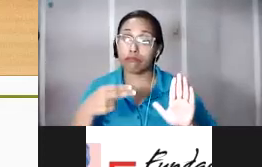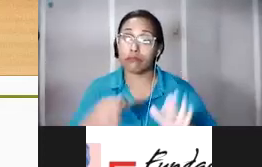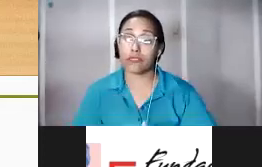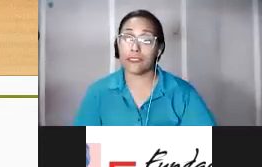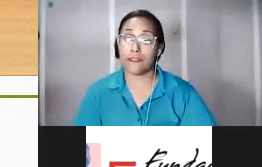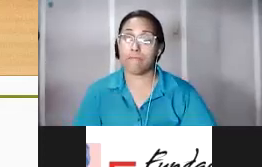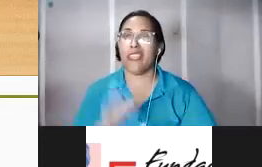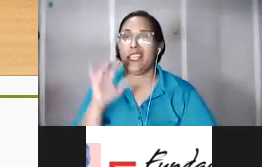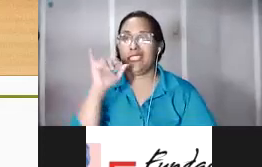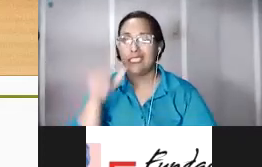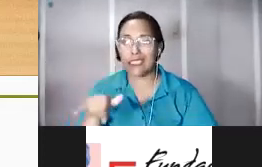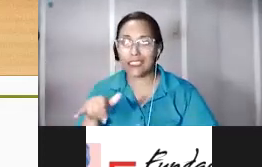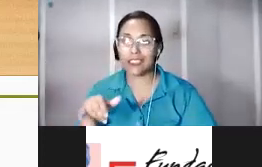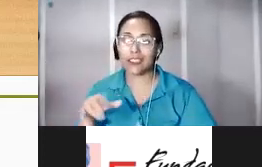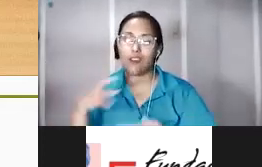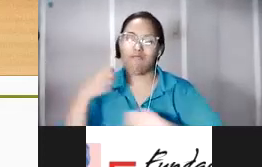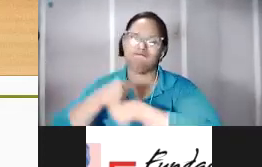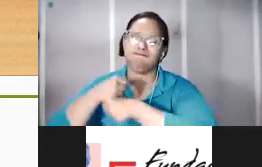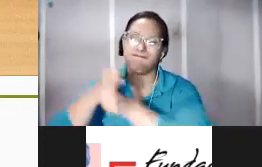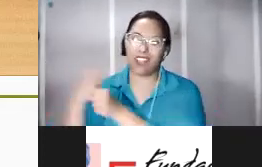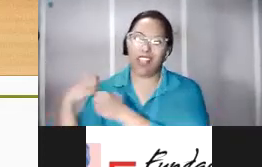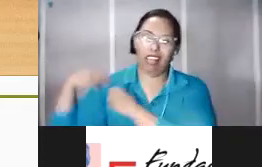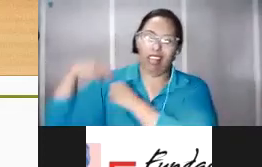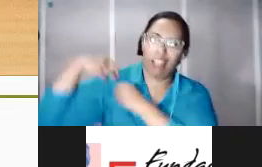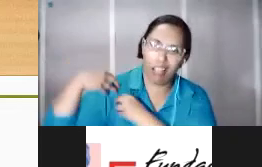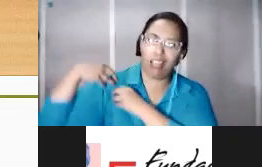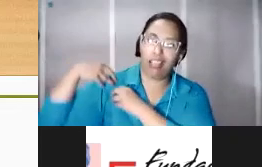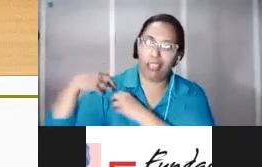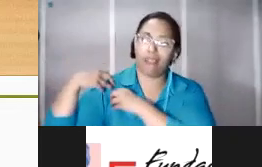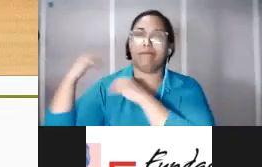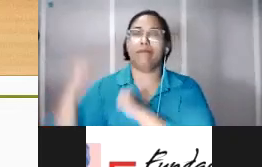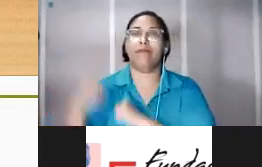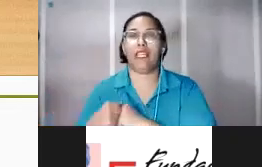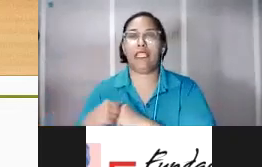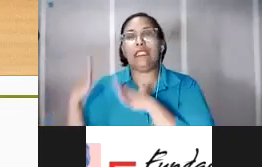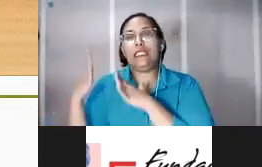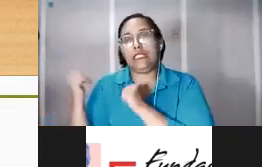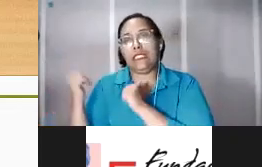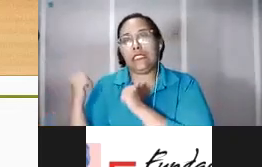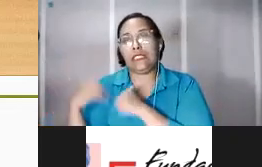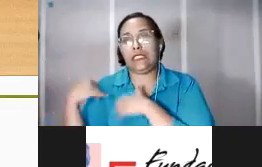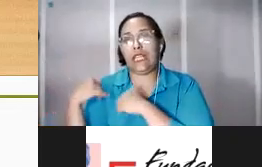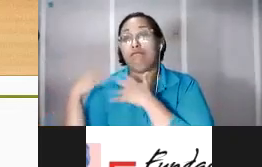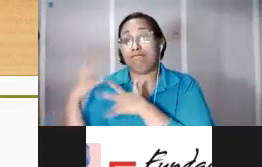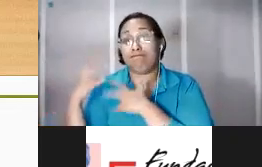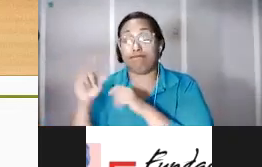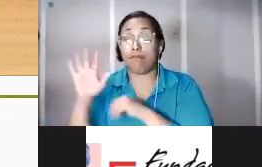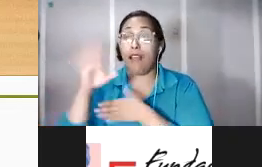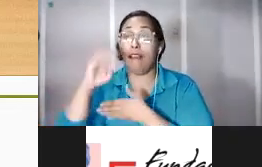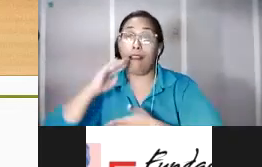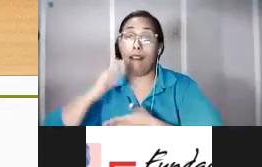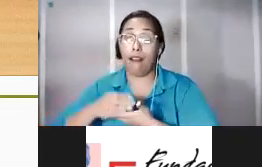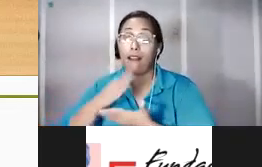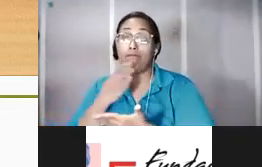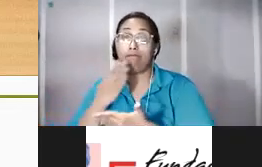Y eso crea un peso enorme porque se espera que las hijas de buena sociedad, las hijas